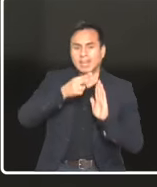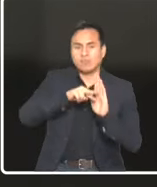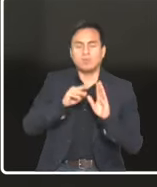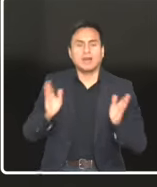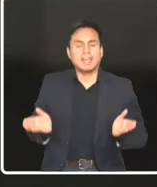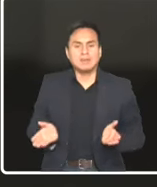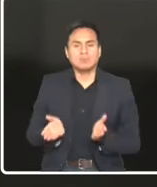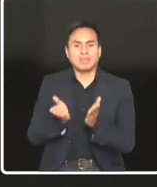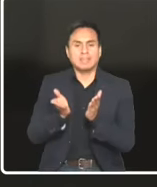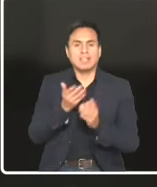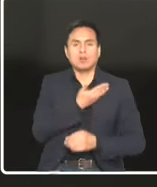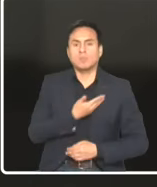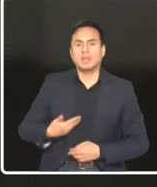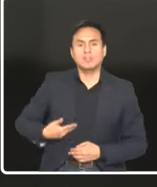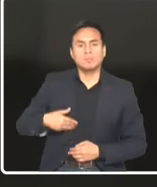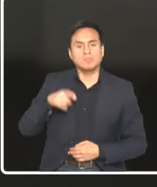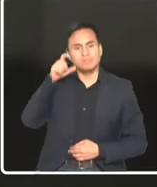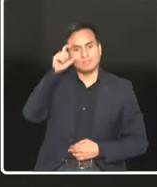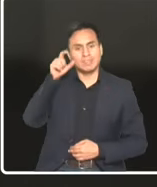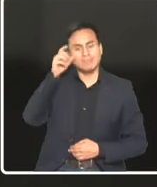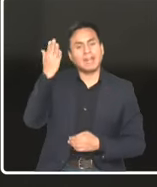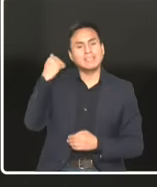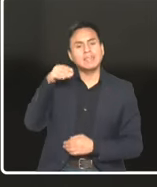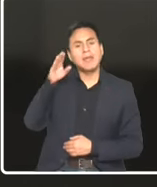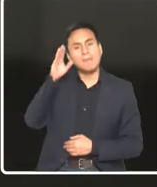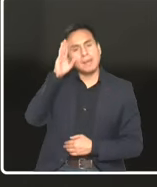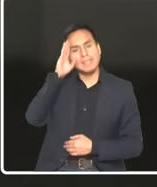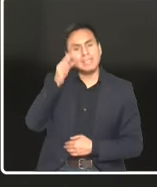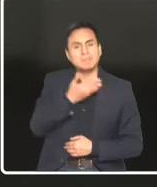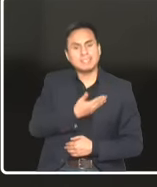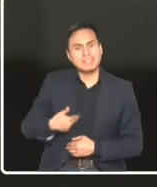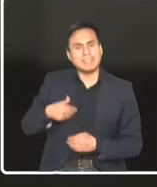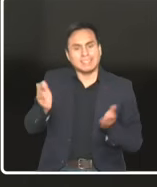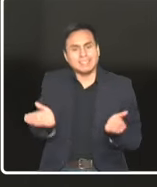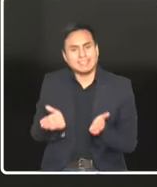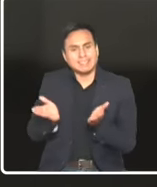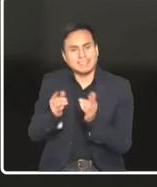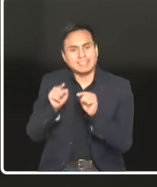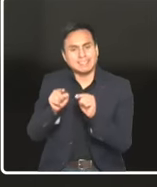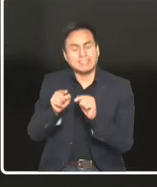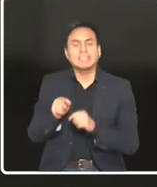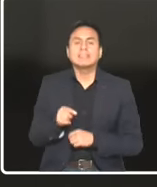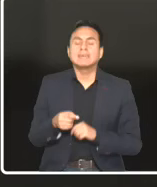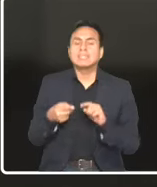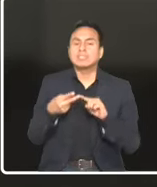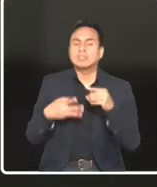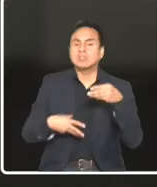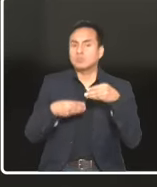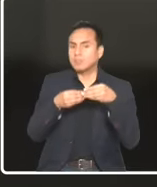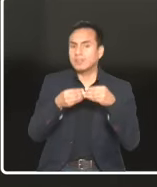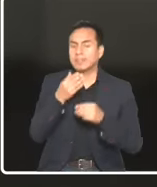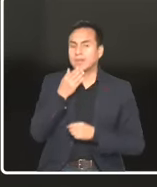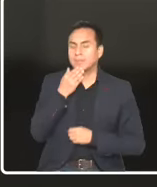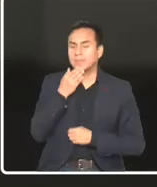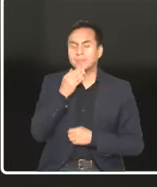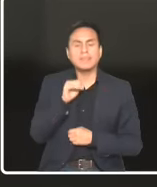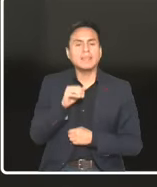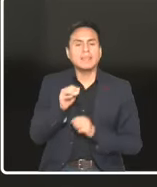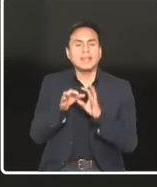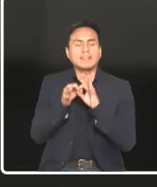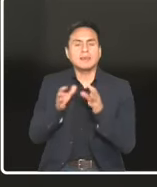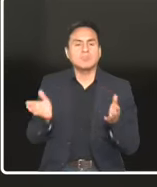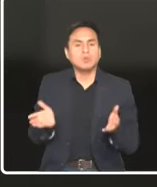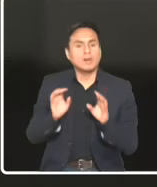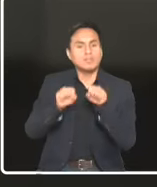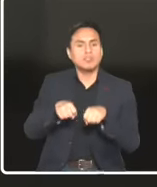impulsada por el gobierno de la presidenta Michel bachel y sumado a esto gracias a la aprobación de la ley